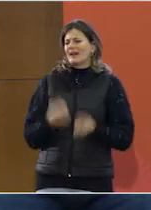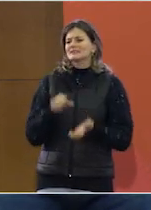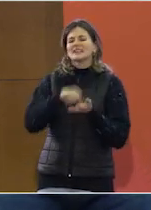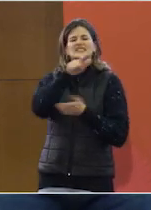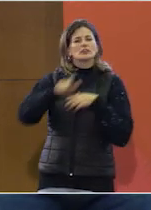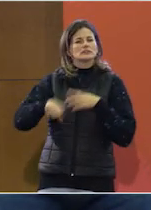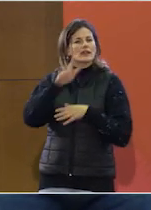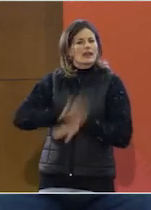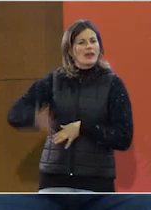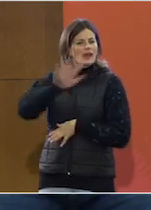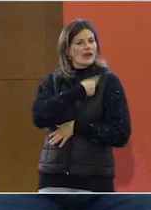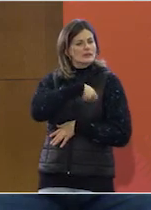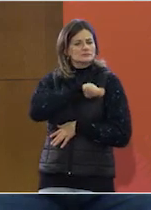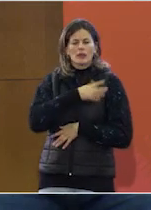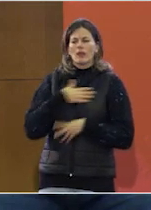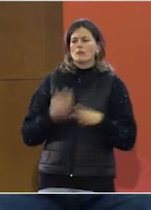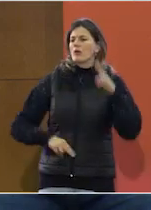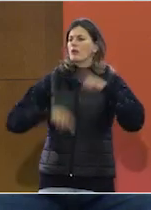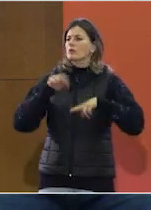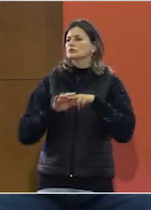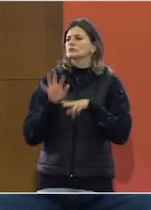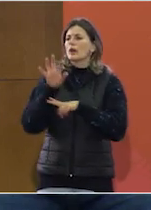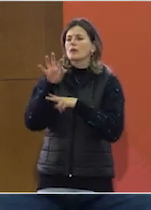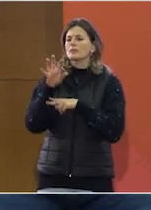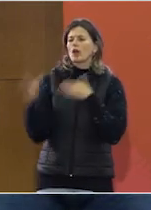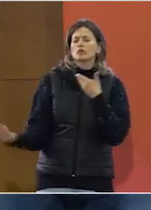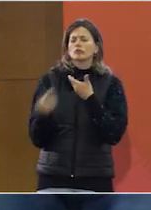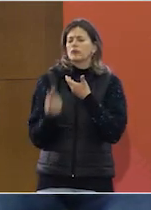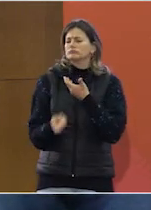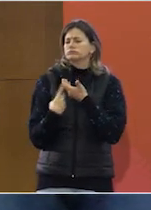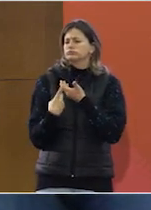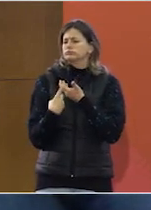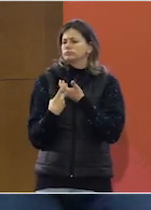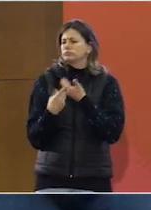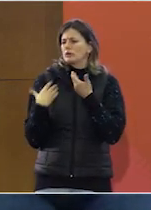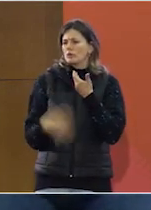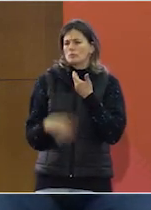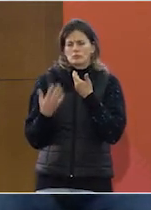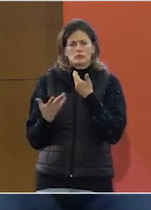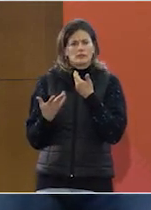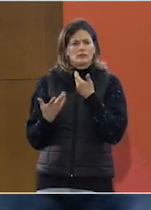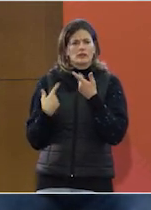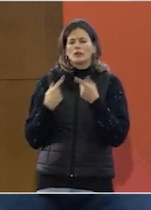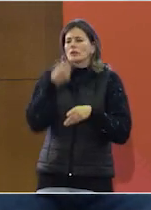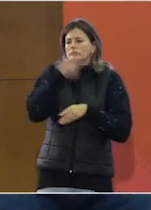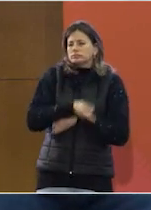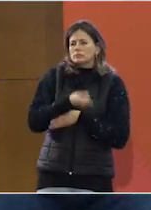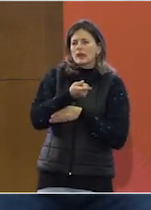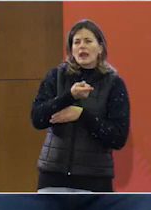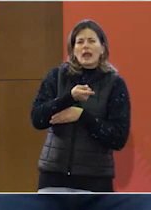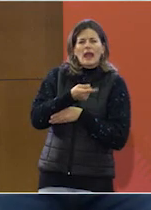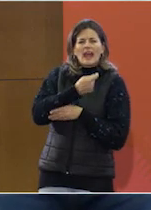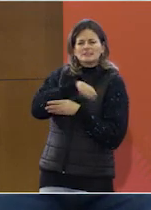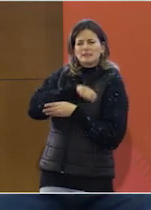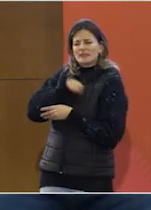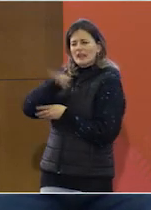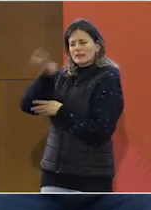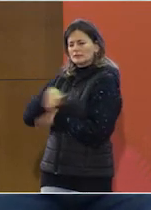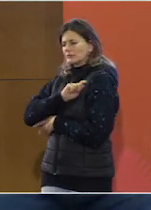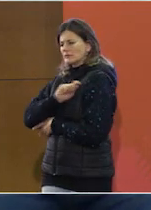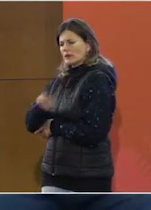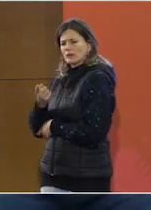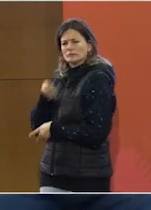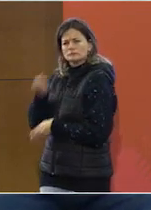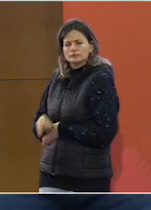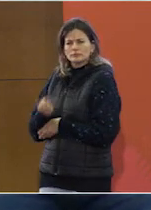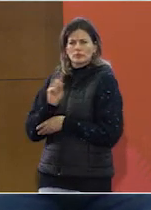en España que quieren construir un país en el que quepa todo el mundo, que no quieren imponerle España a Cataluña, que quieren que